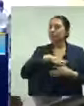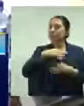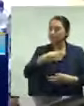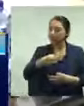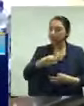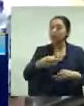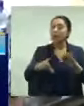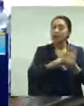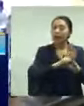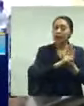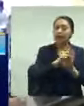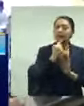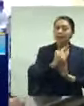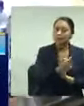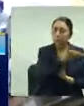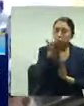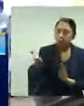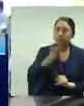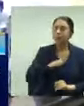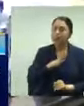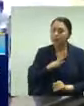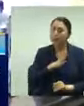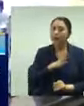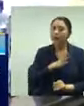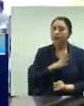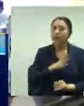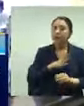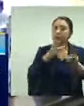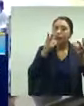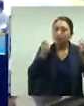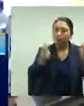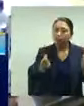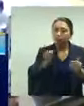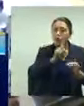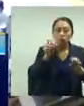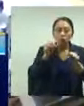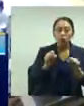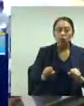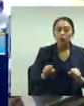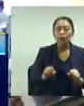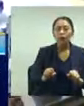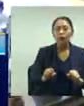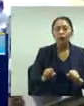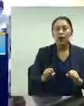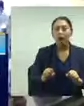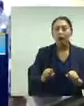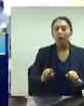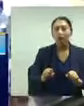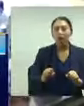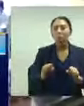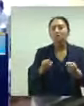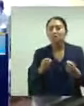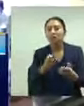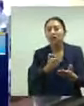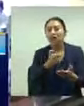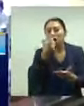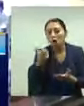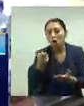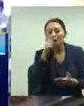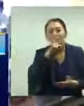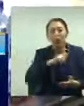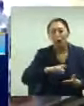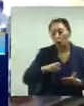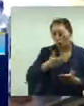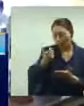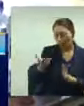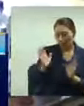tiene que tener la disponibilidad financiera y presupuestaria, no puede simplemente hacer el compromiso. Y esa explicación